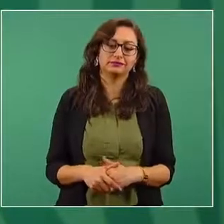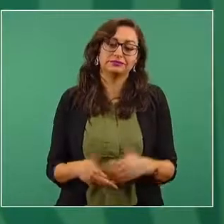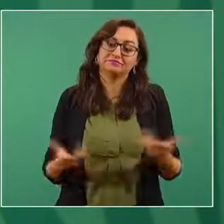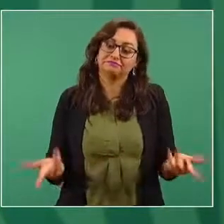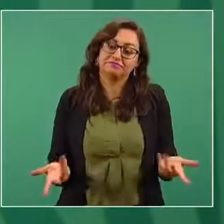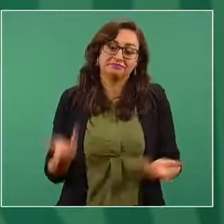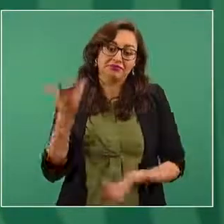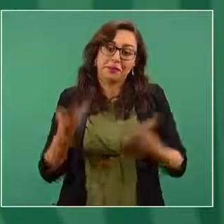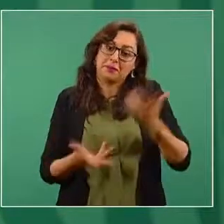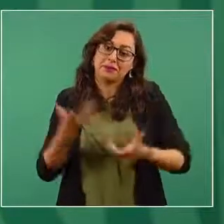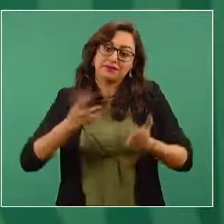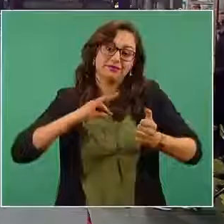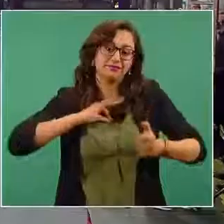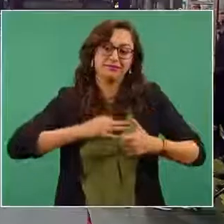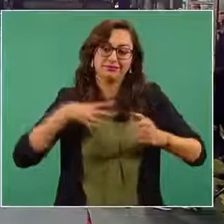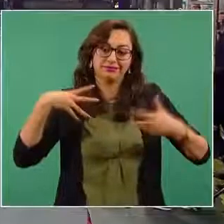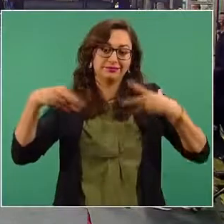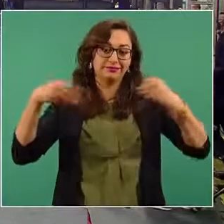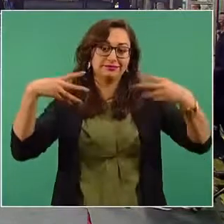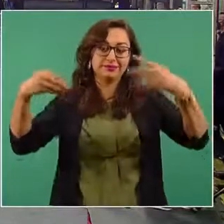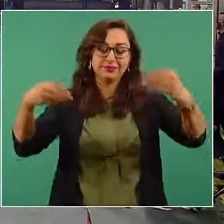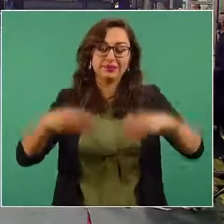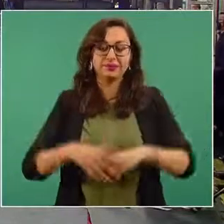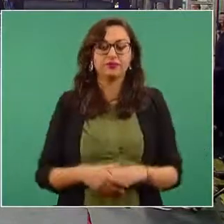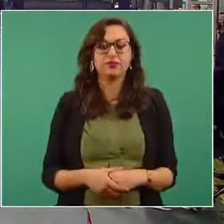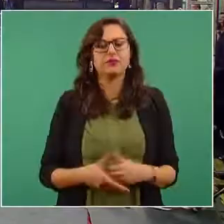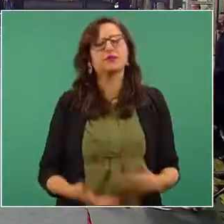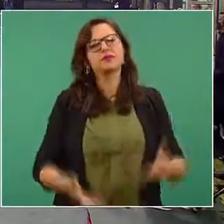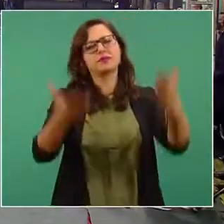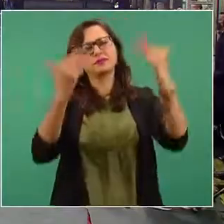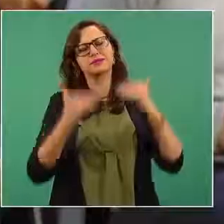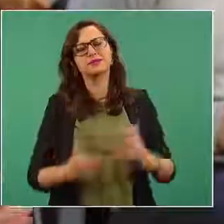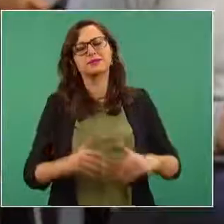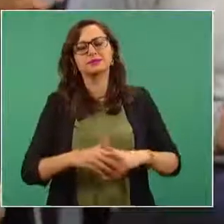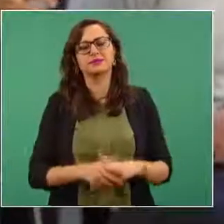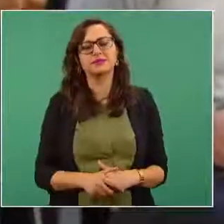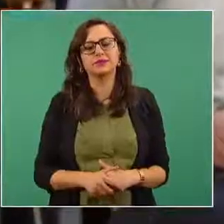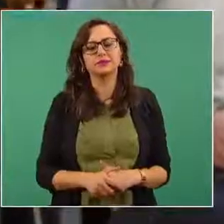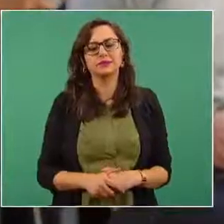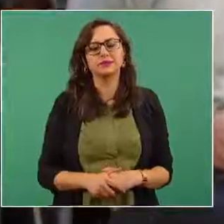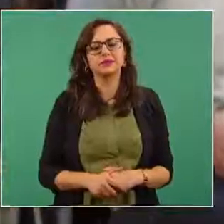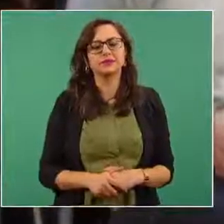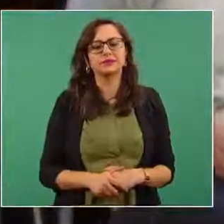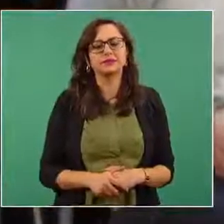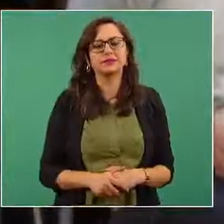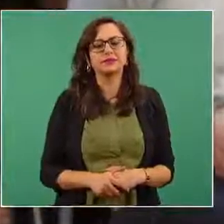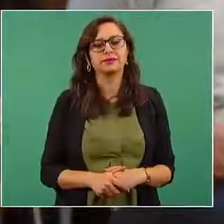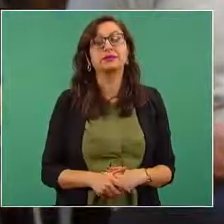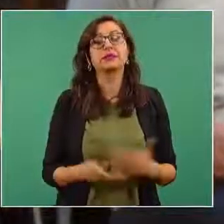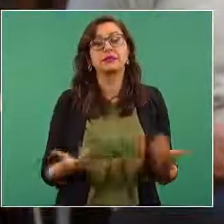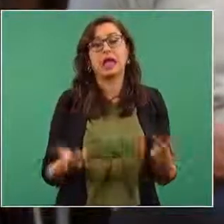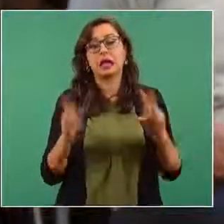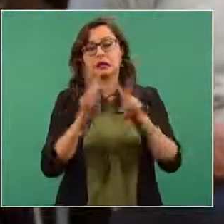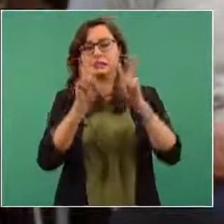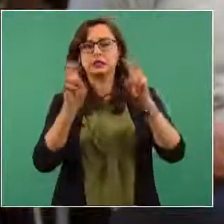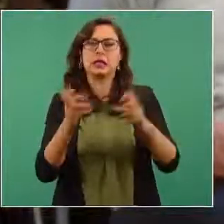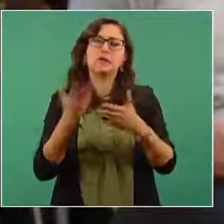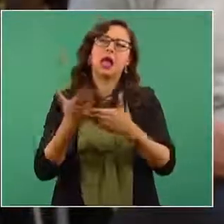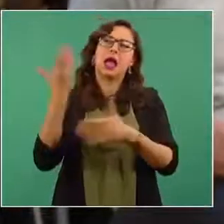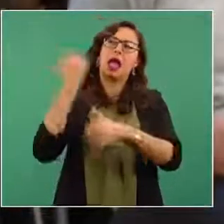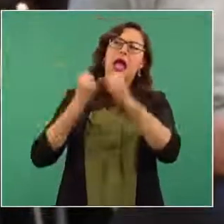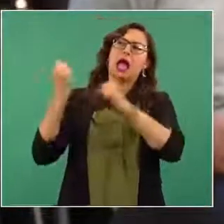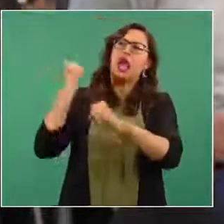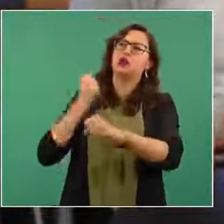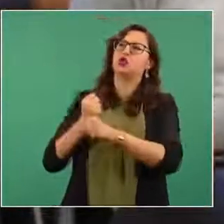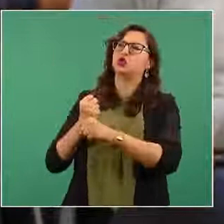la pandemia. Presidente, para continuar, el plan que usted le proponía similar a ese plan de Bracero de los años 40,